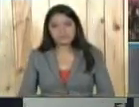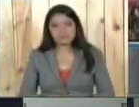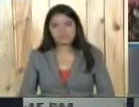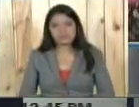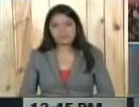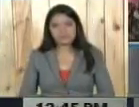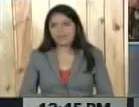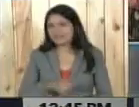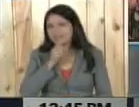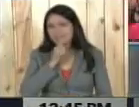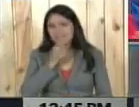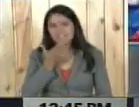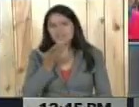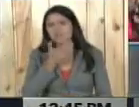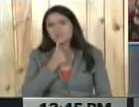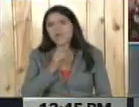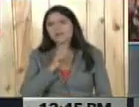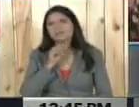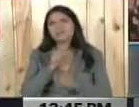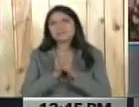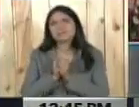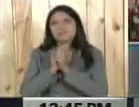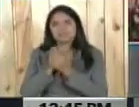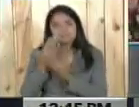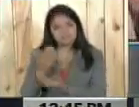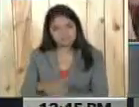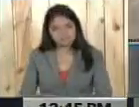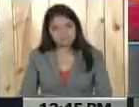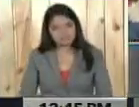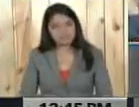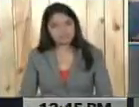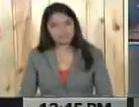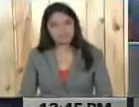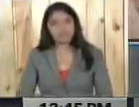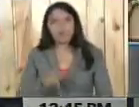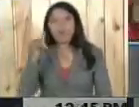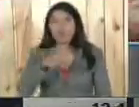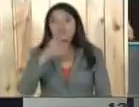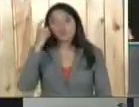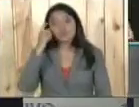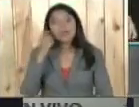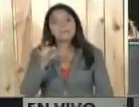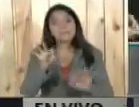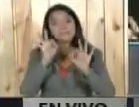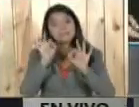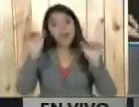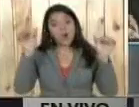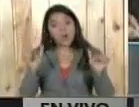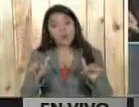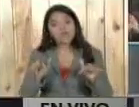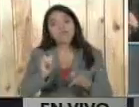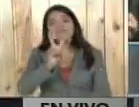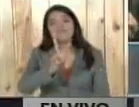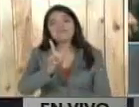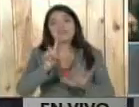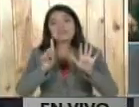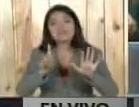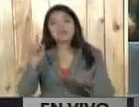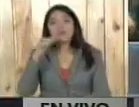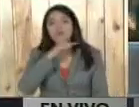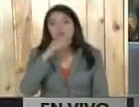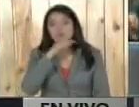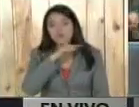¿Quién no le ha rezado a José Gregorio? Así que hoy es un día también muy especial, 26 de